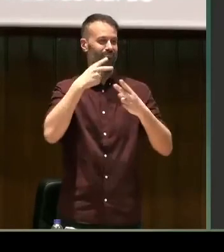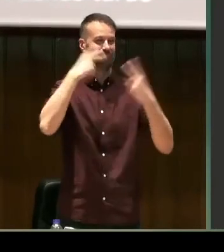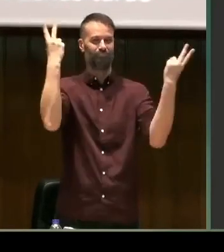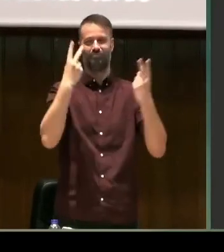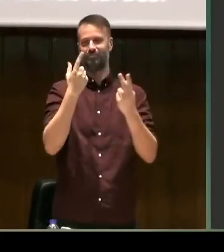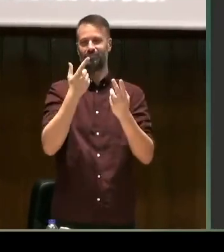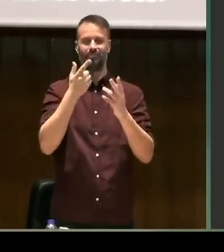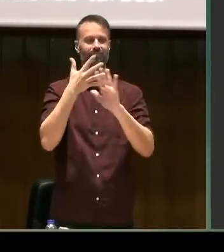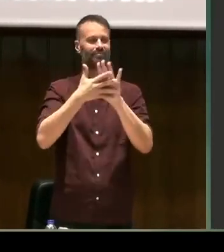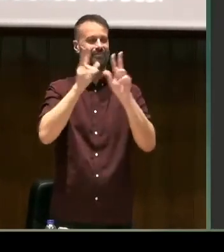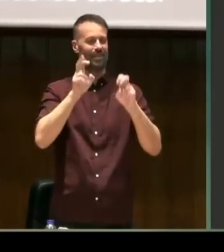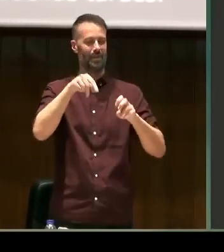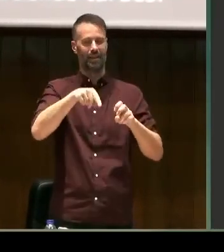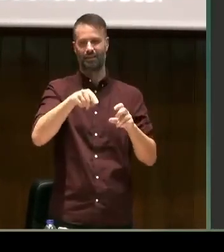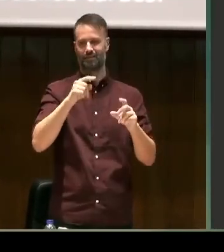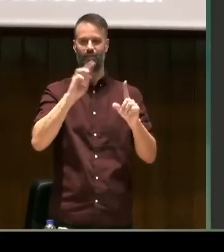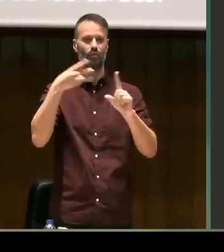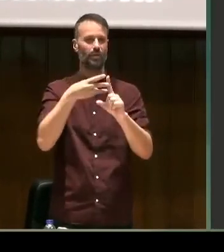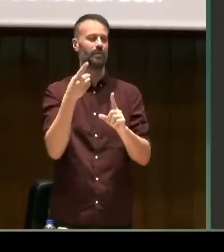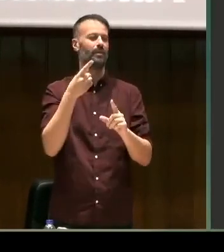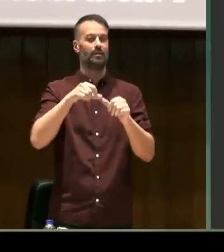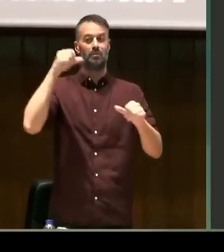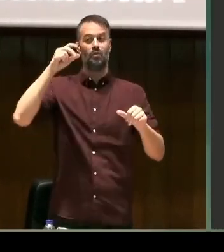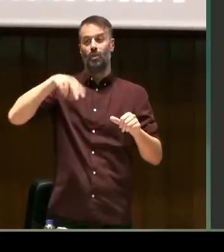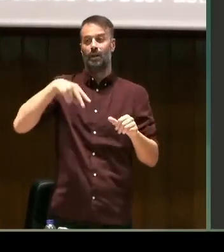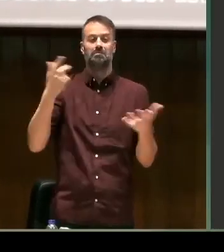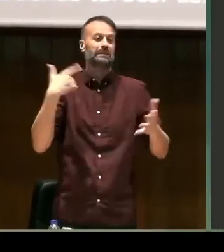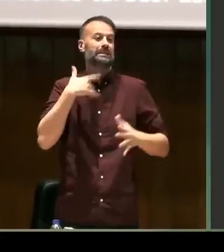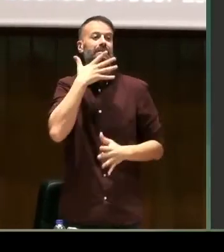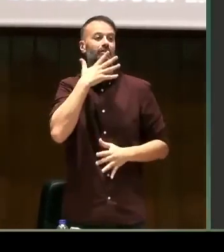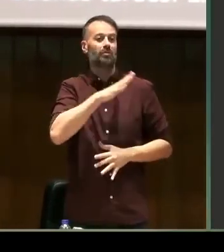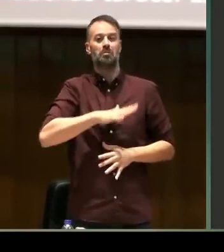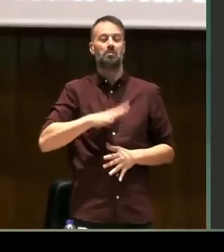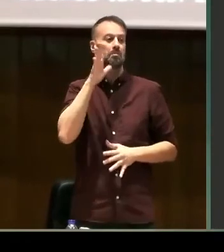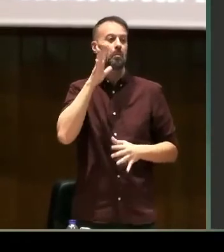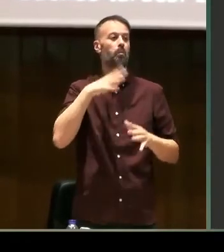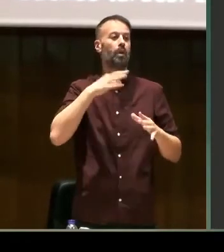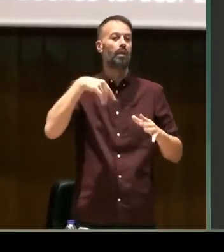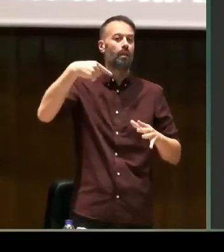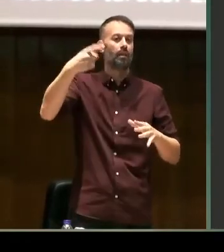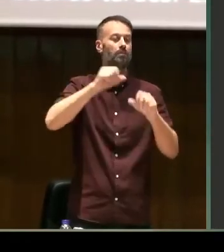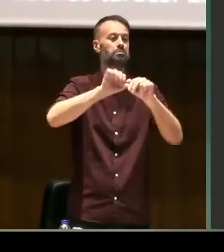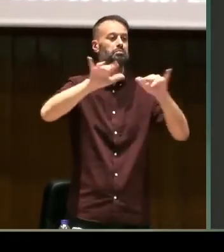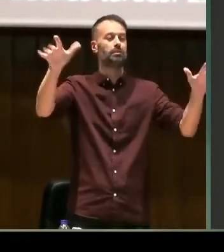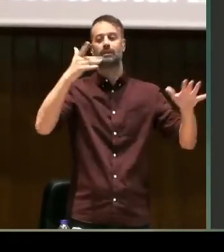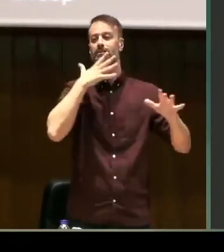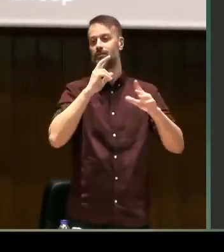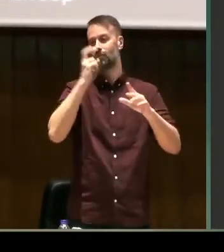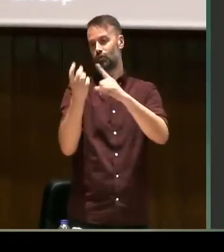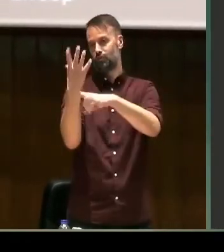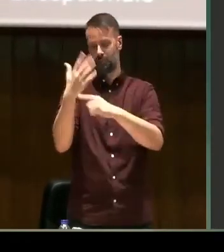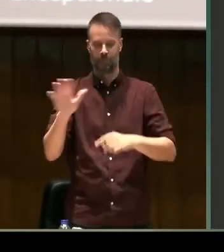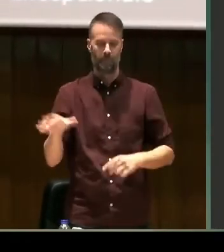pues excepcionales. Y es la primera vez que hablo en público acerca de esta web, lo que nunca he hecho. Entonces el signo provisional